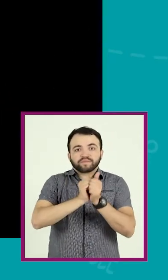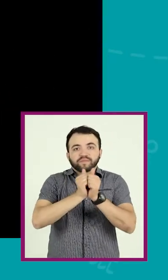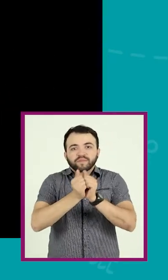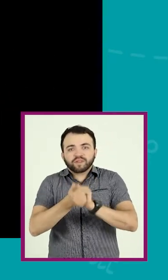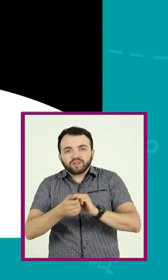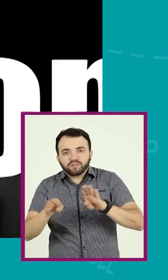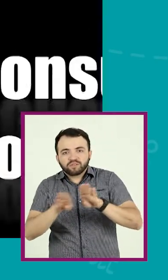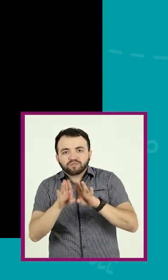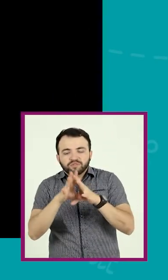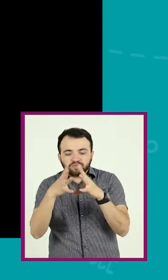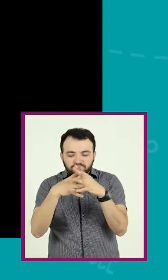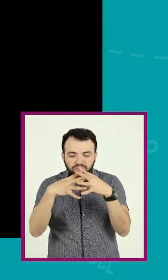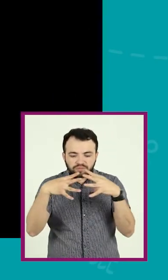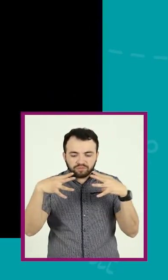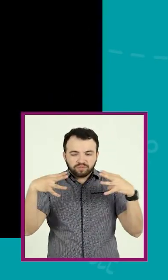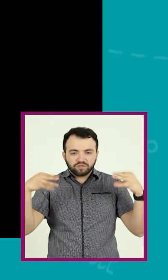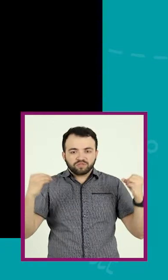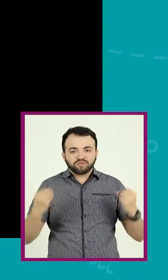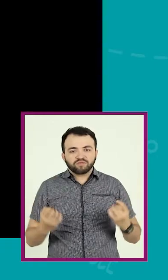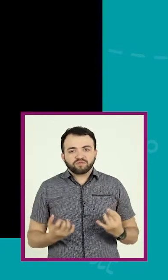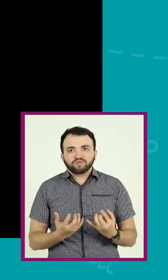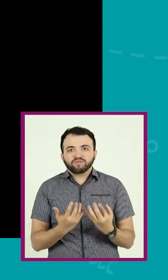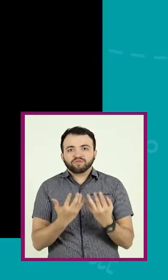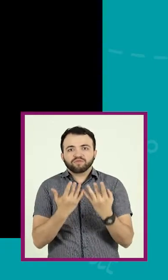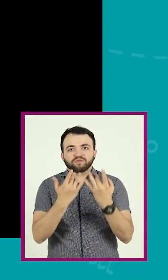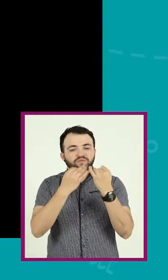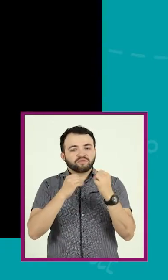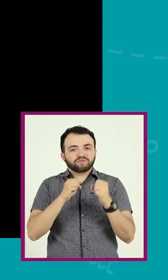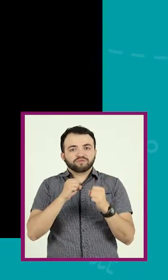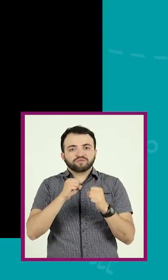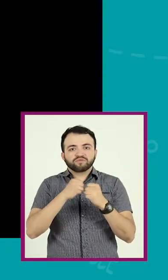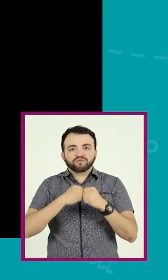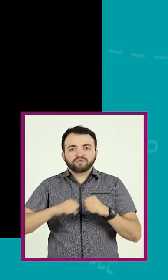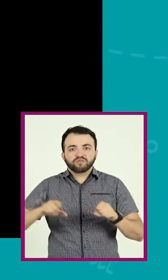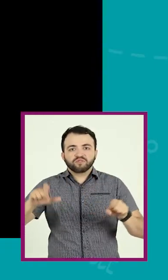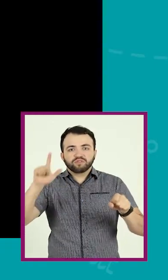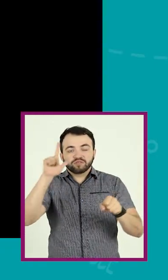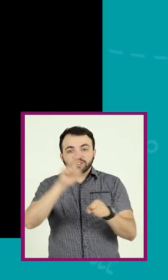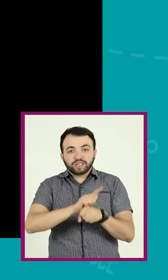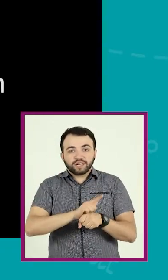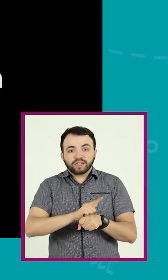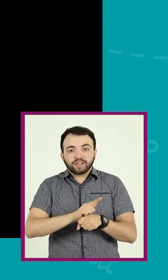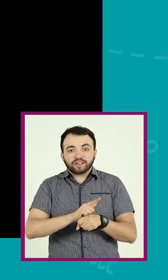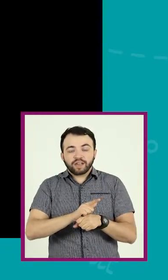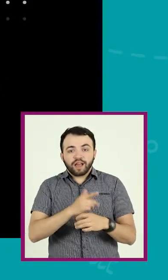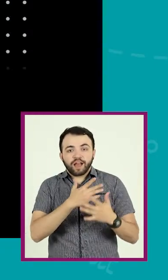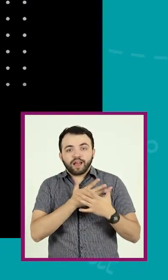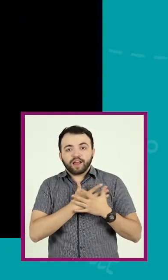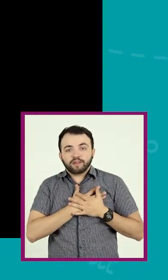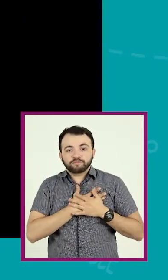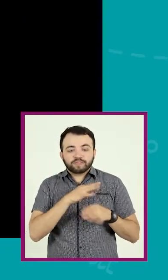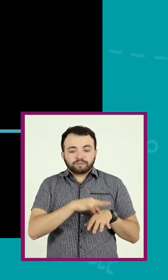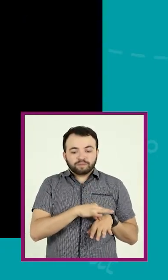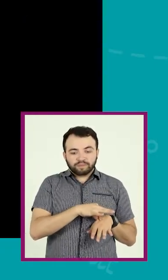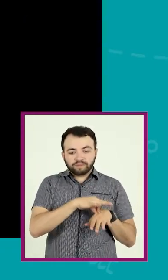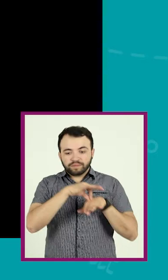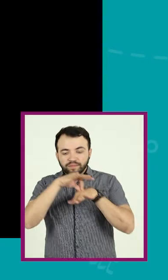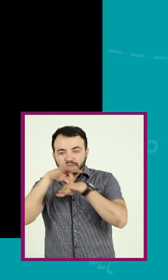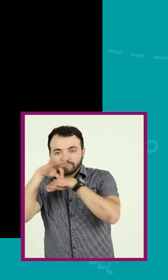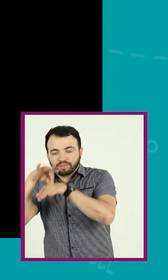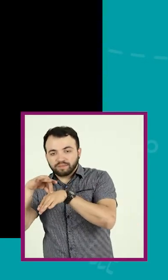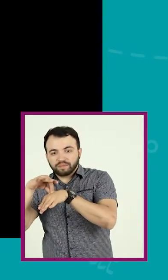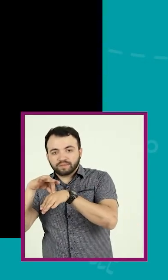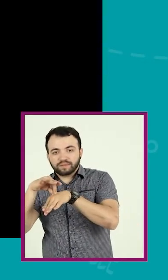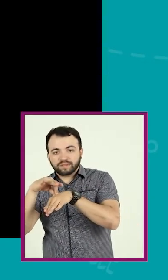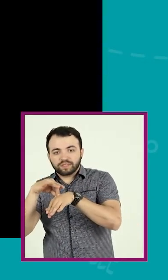aquellas determinaciones del sentimiento como consumo y como juego de roles sociales, el amor impulsa